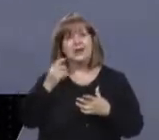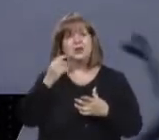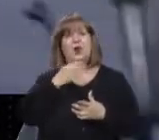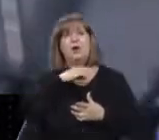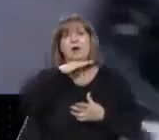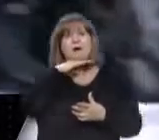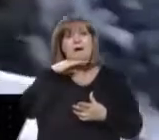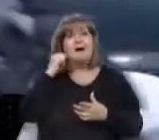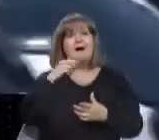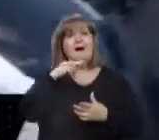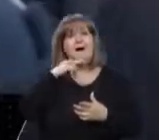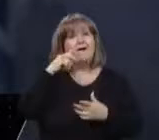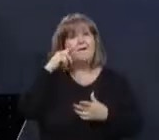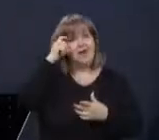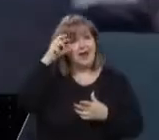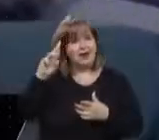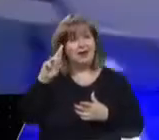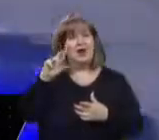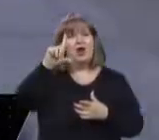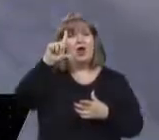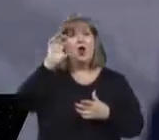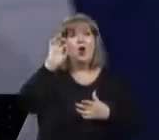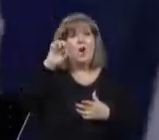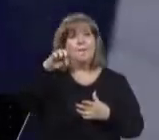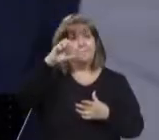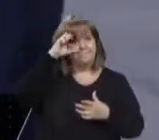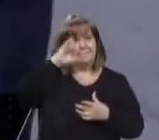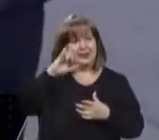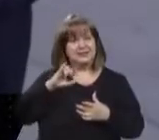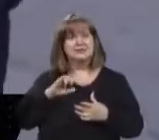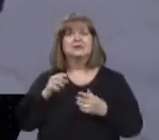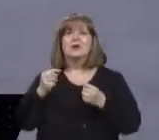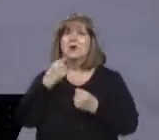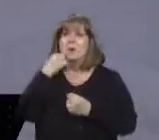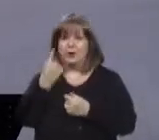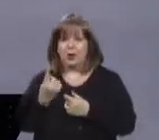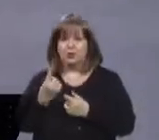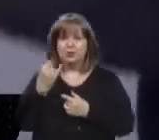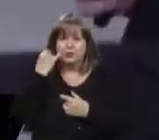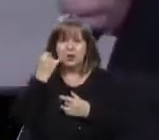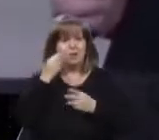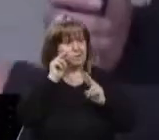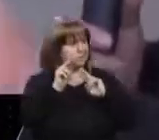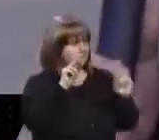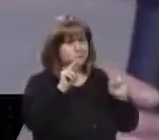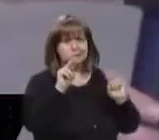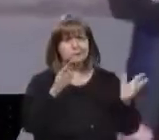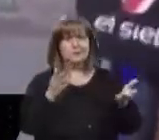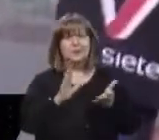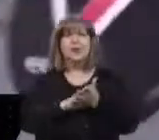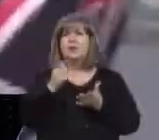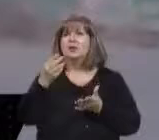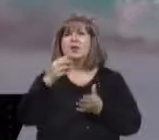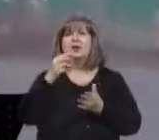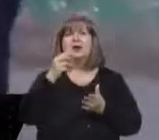saludarlo, comisario, y preguntarle, bueno, veo que están operativos viales, entre otras cosas, estás pidiendo la